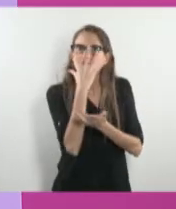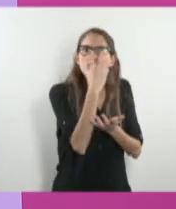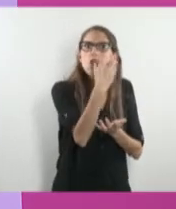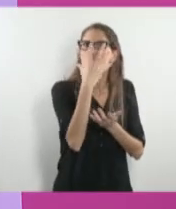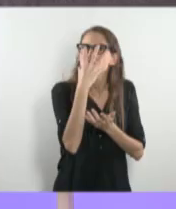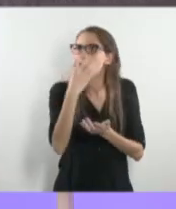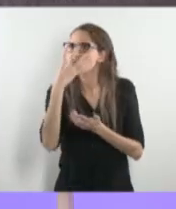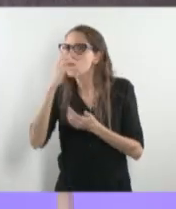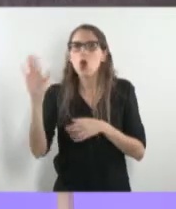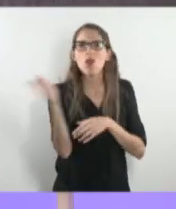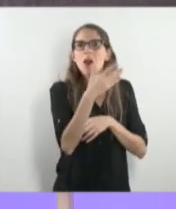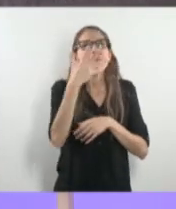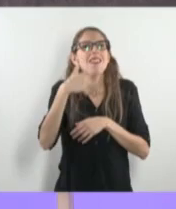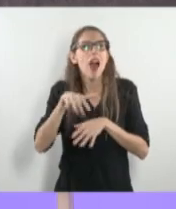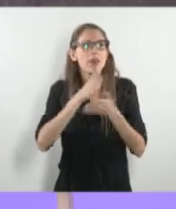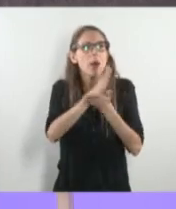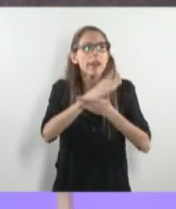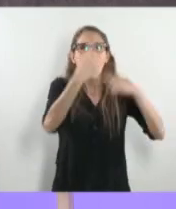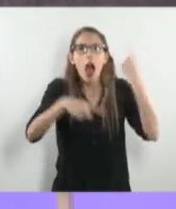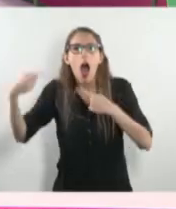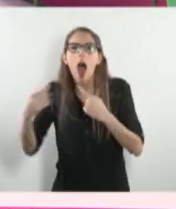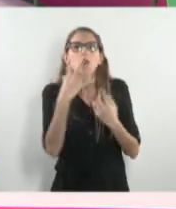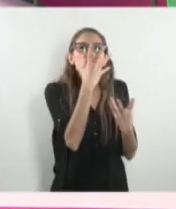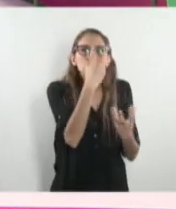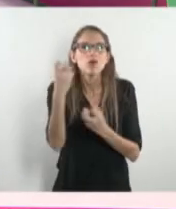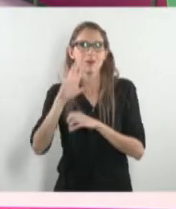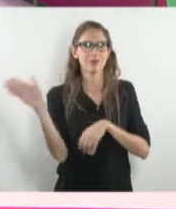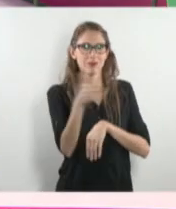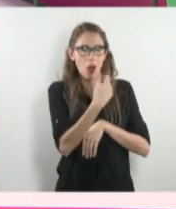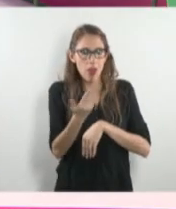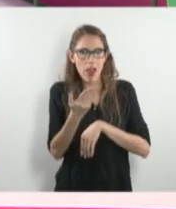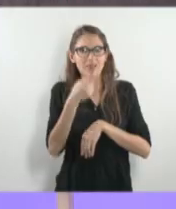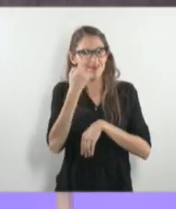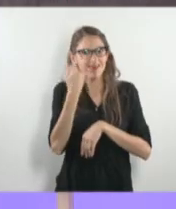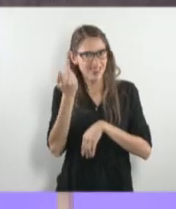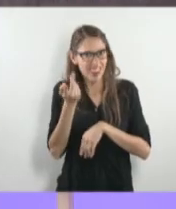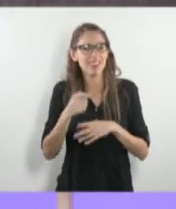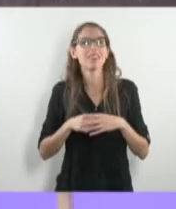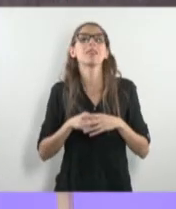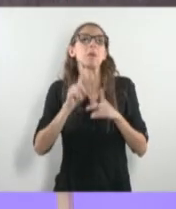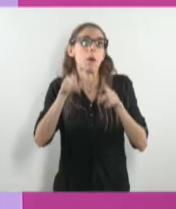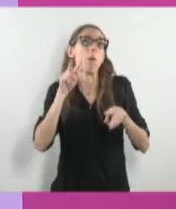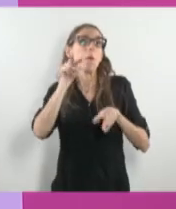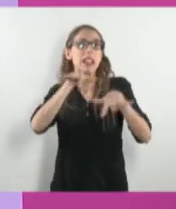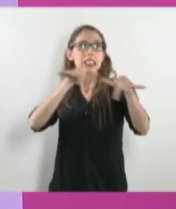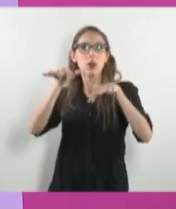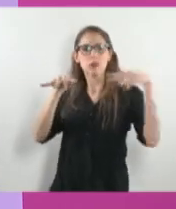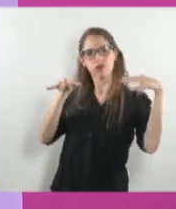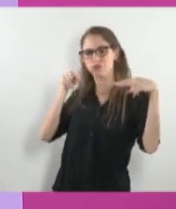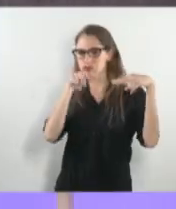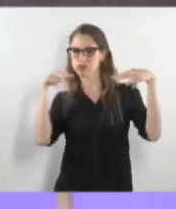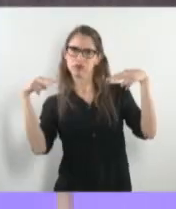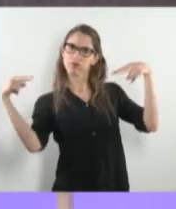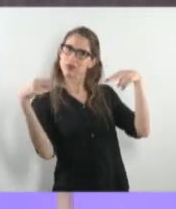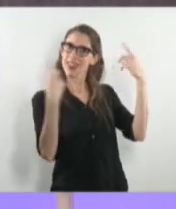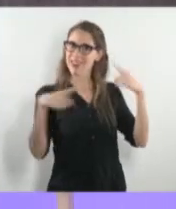esa interdisciplinariedad está buenísima porque vas viendo un mismo acontecimiento desde distintos lugares. Sí, totalmente. Obvio,